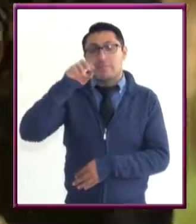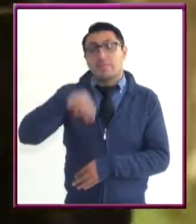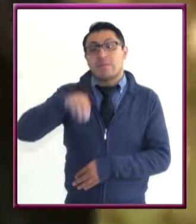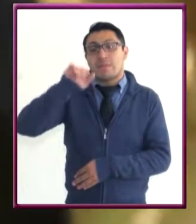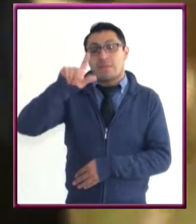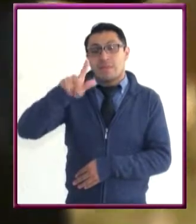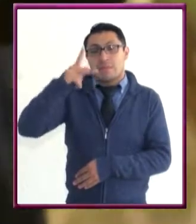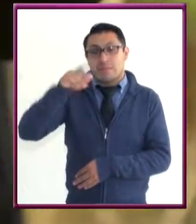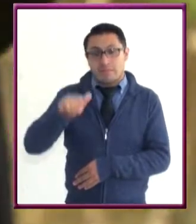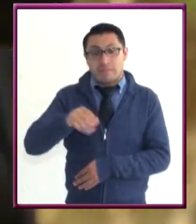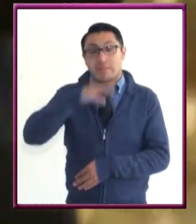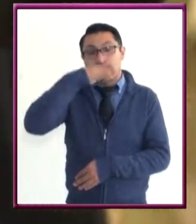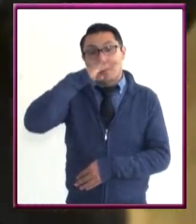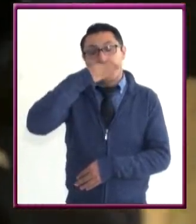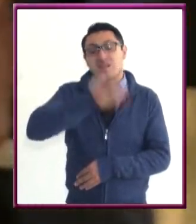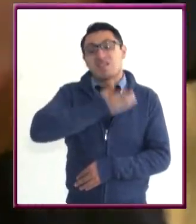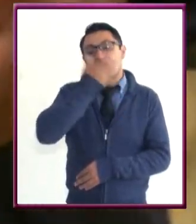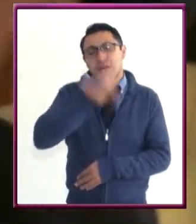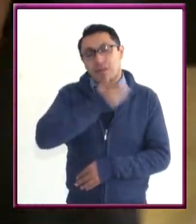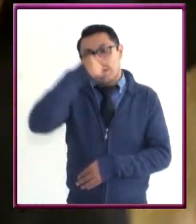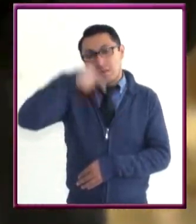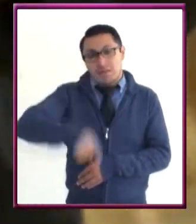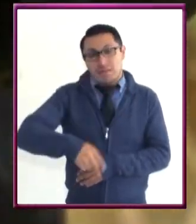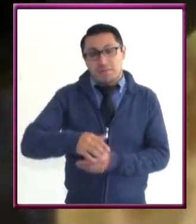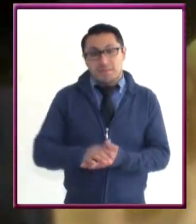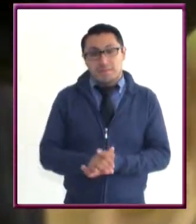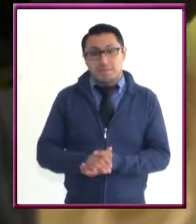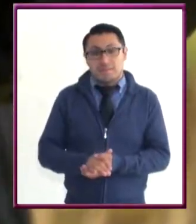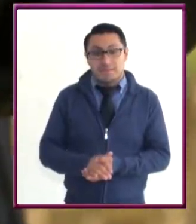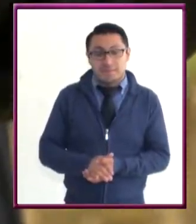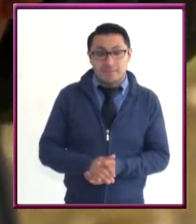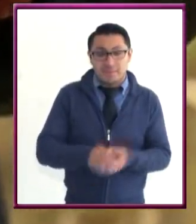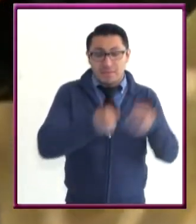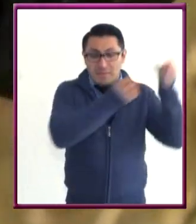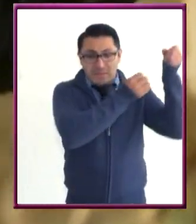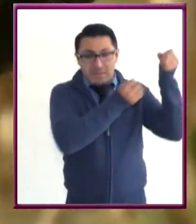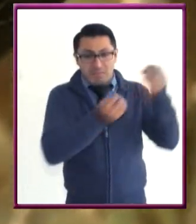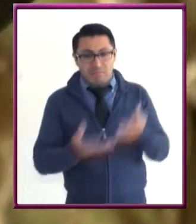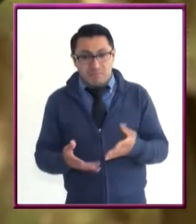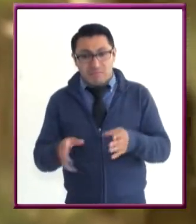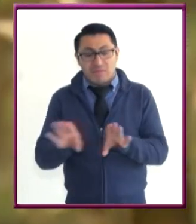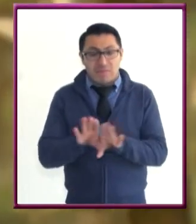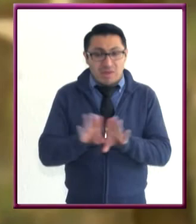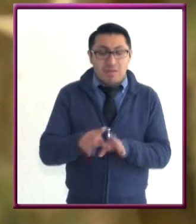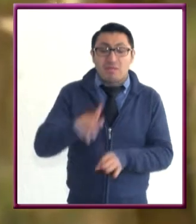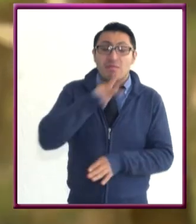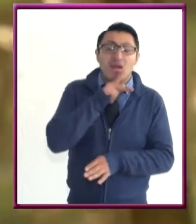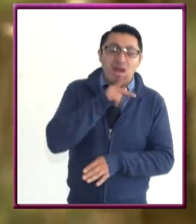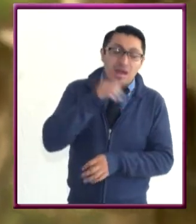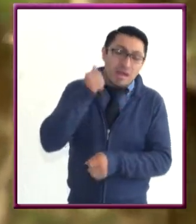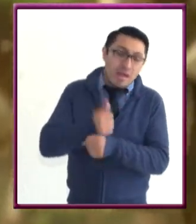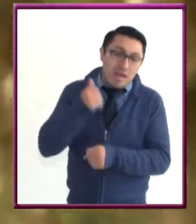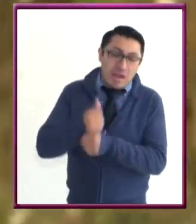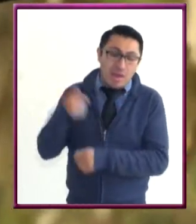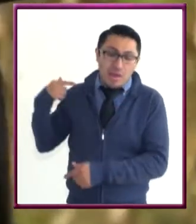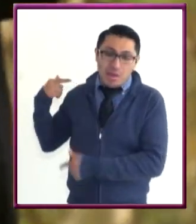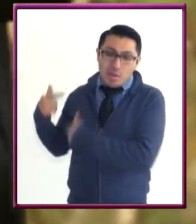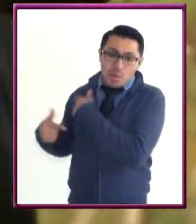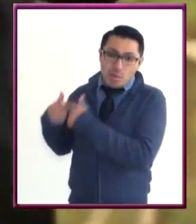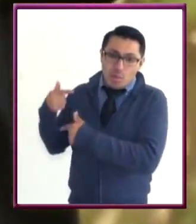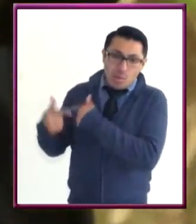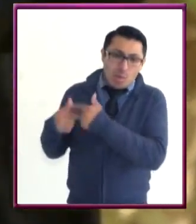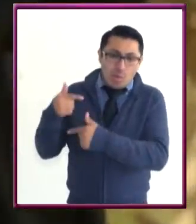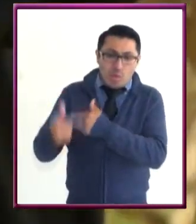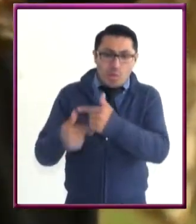tradicional. Son maíces nativos que los han traído desde nuestros padres, nuestros abuelos, nos